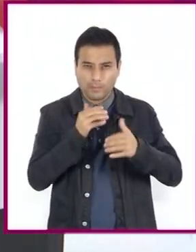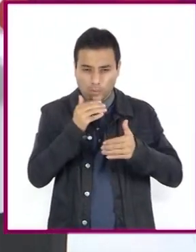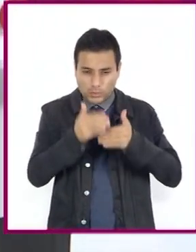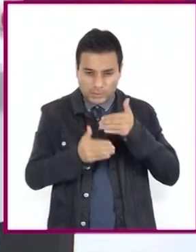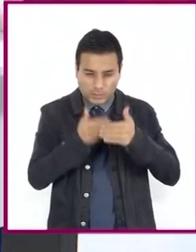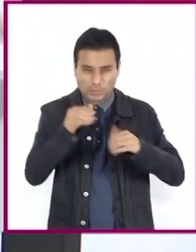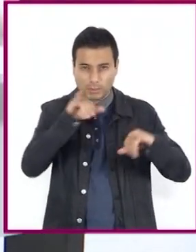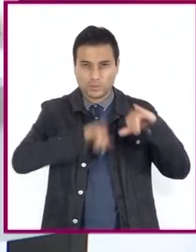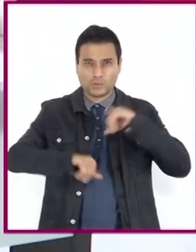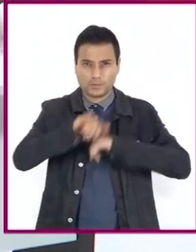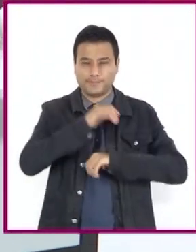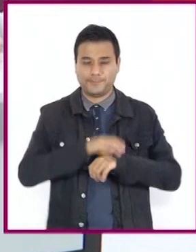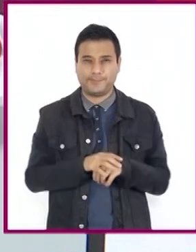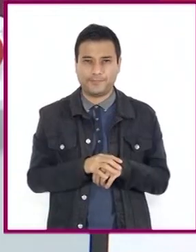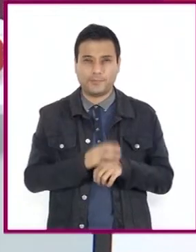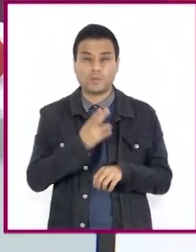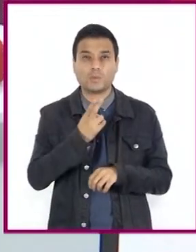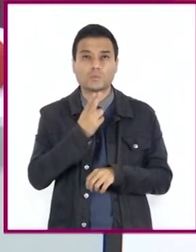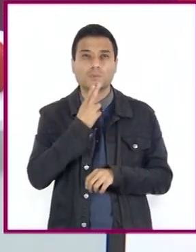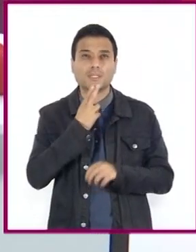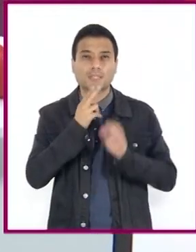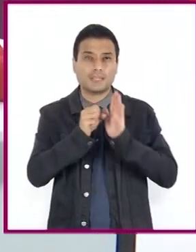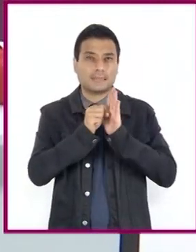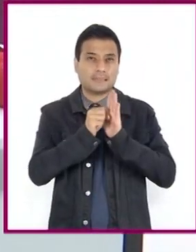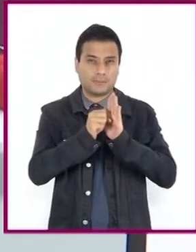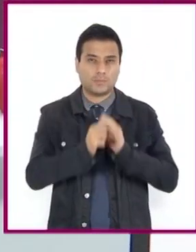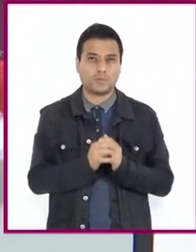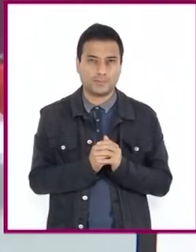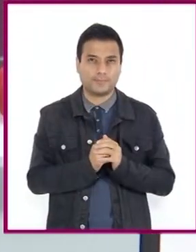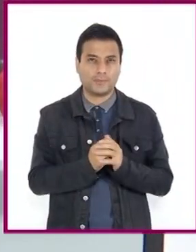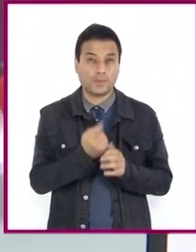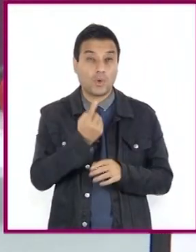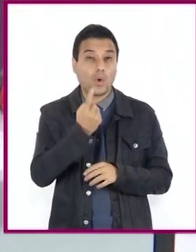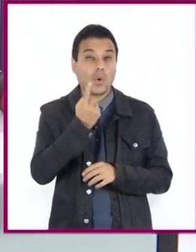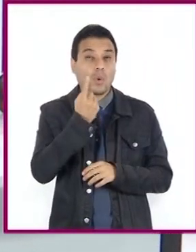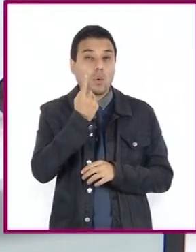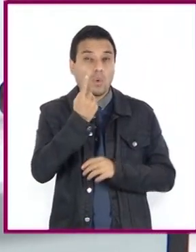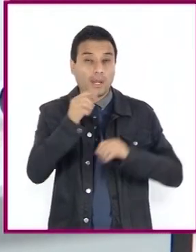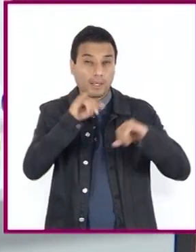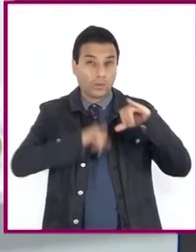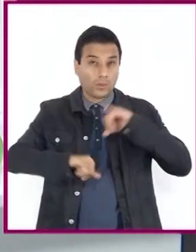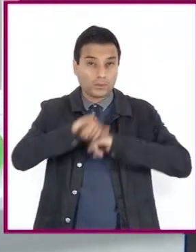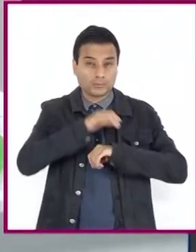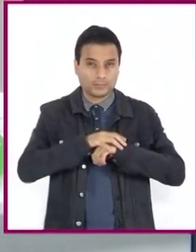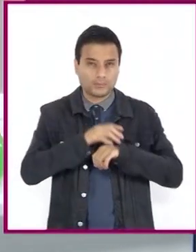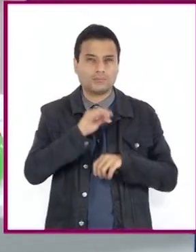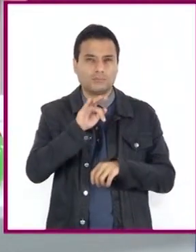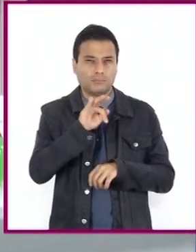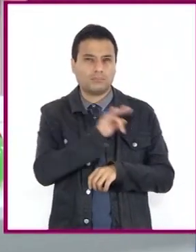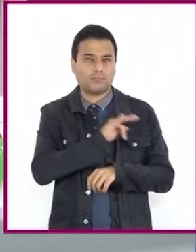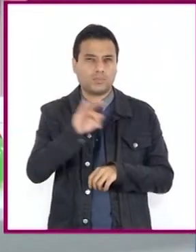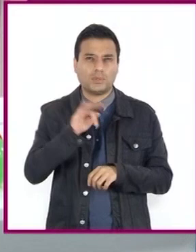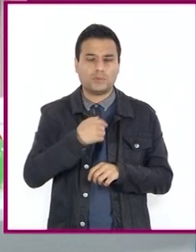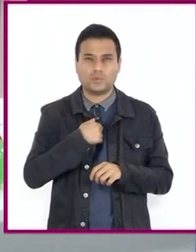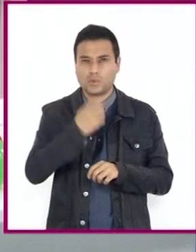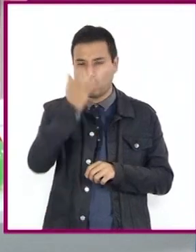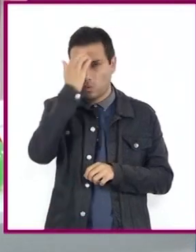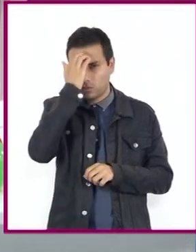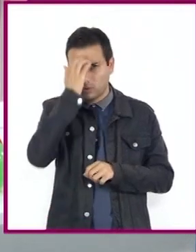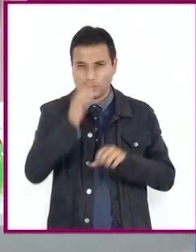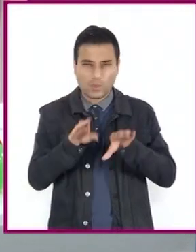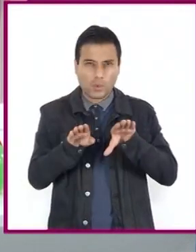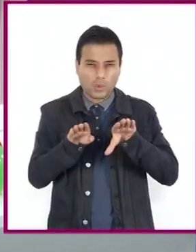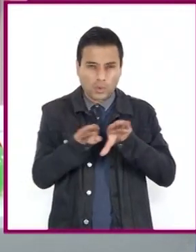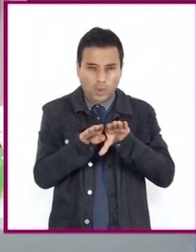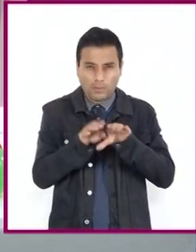químicas por medio de símbolos. En una ecuación química es posible identificar cuáles son los reactivos, cuáles son los productos,